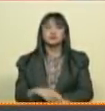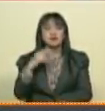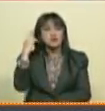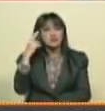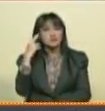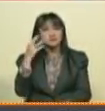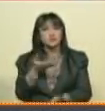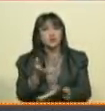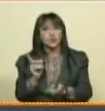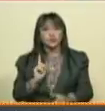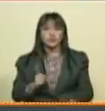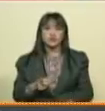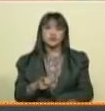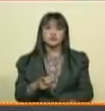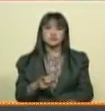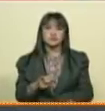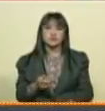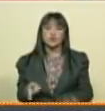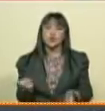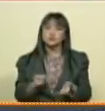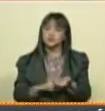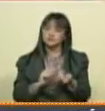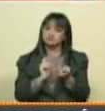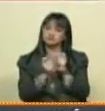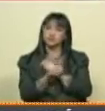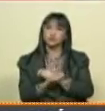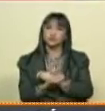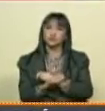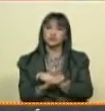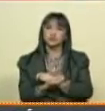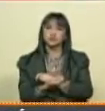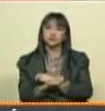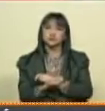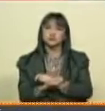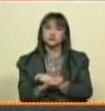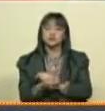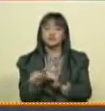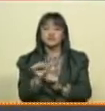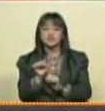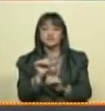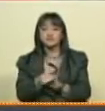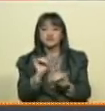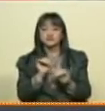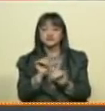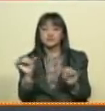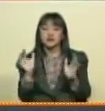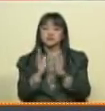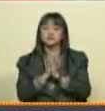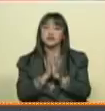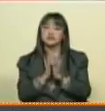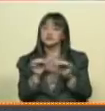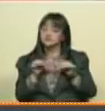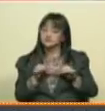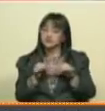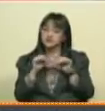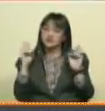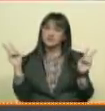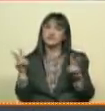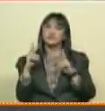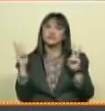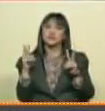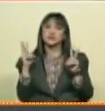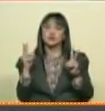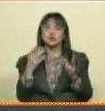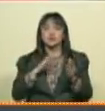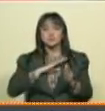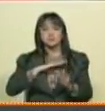Reflexionar y llegar de nuevo renovados luego de este asueto para seguir el rumbo victorioso de